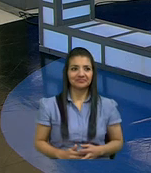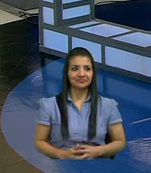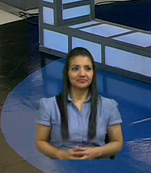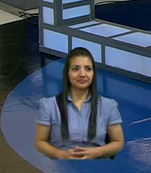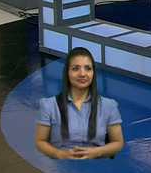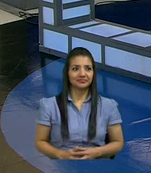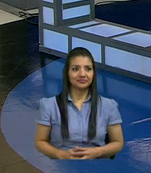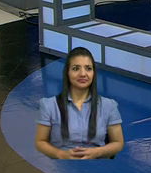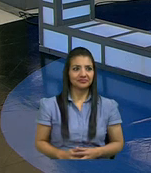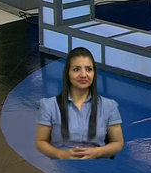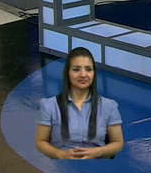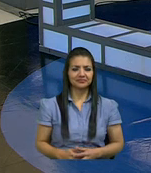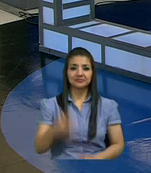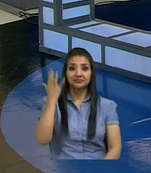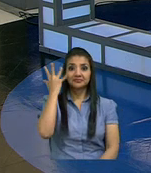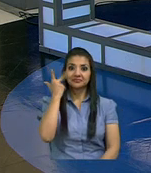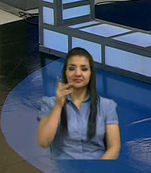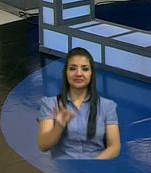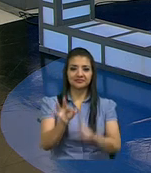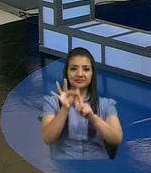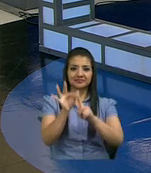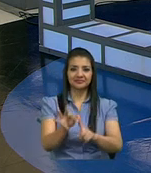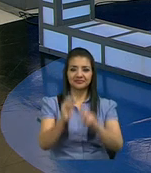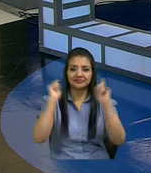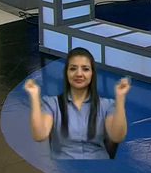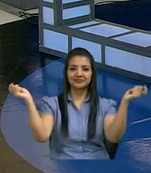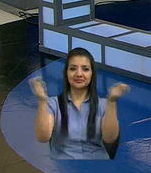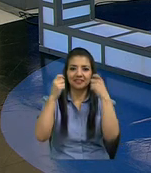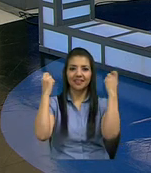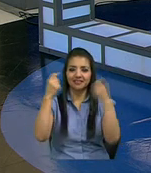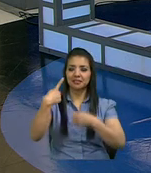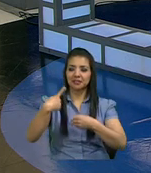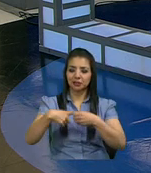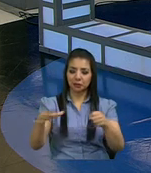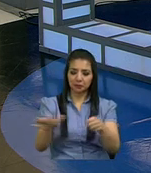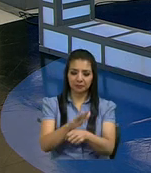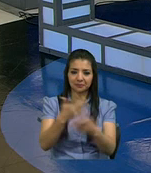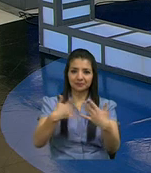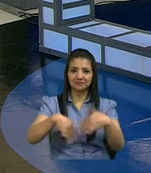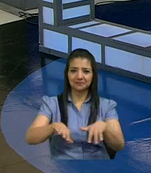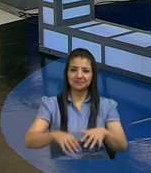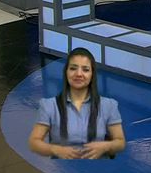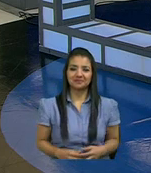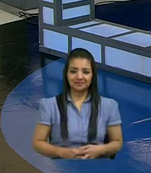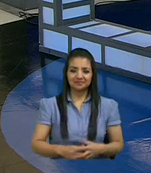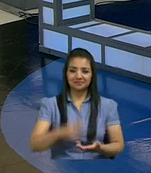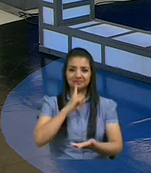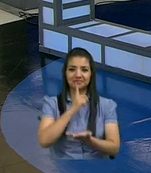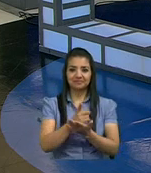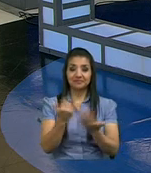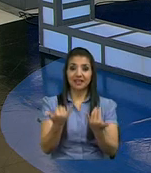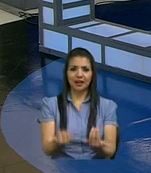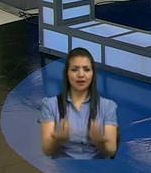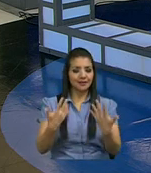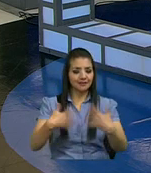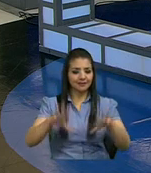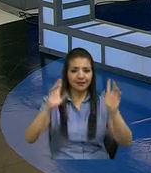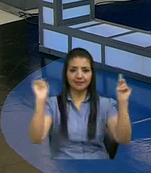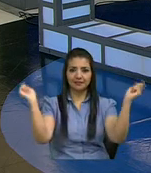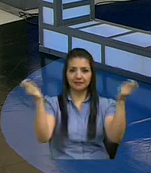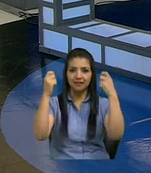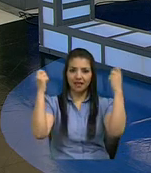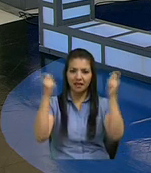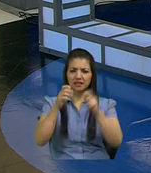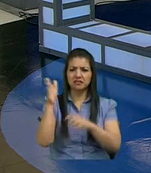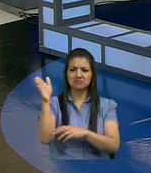Mítica fecha en la cual comienza a celebrarse en plenitud las fiestas de la capital. Así es, ahora están en apogeo ya, hay fiestas